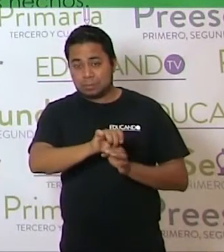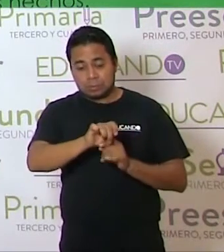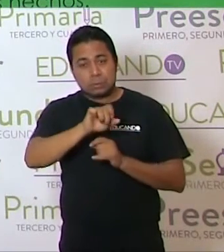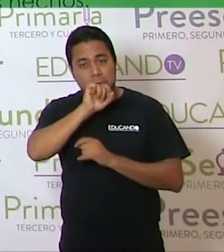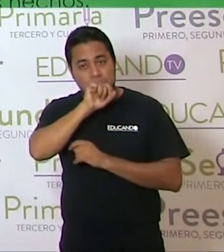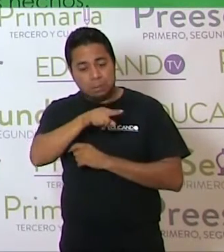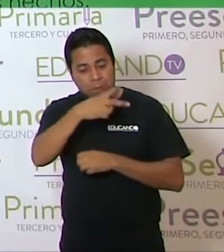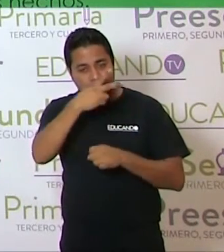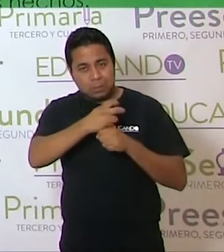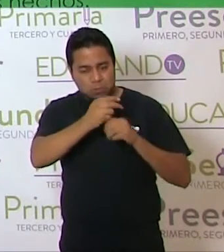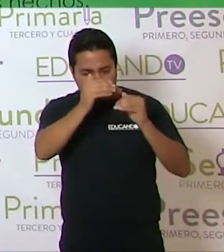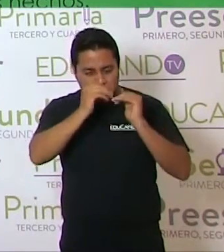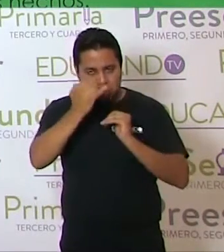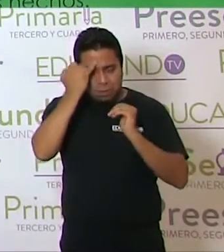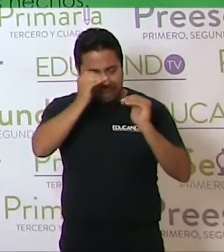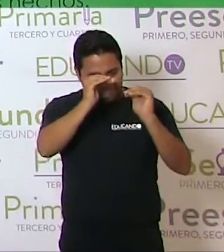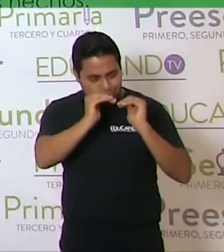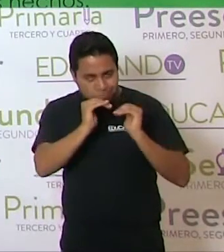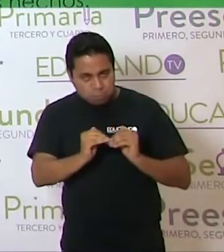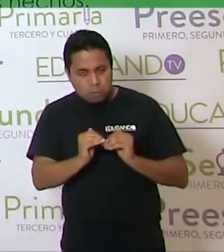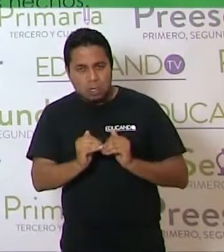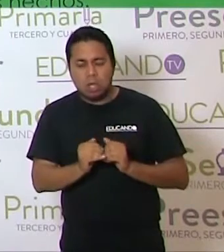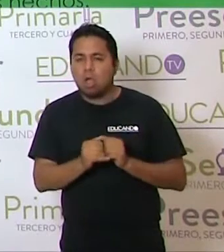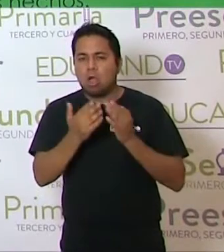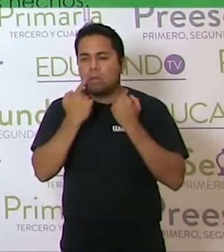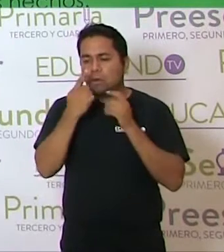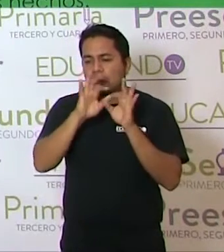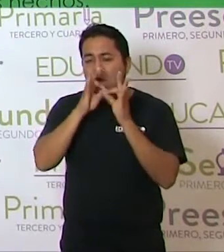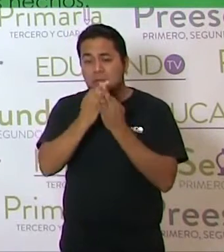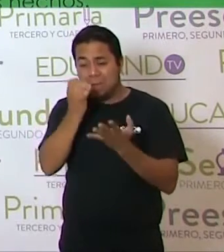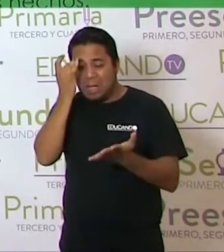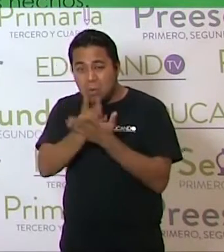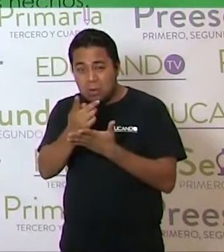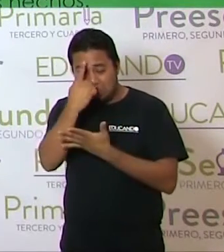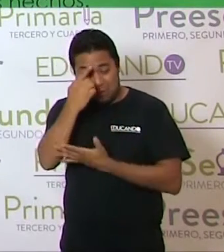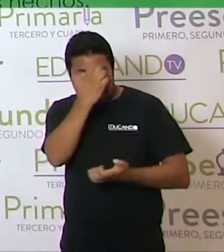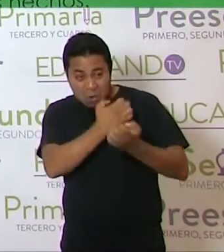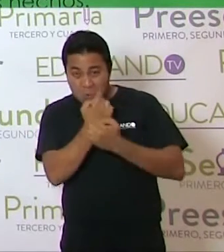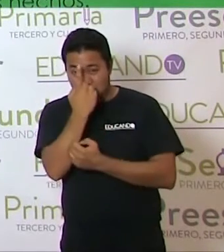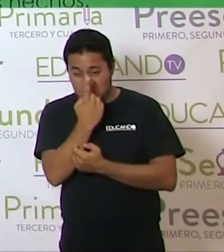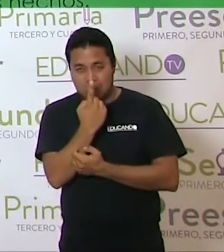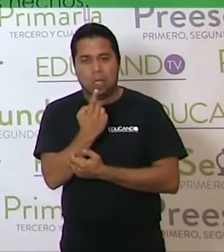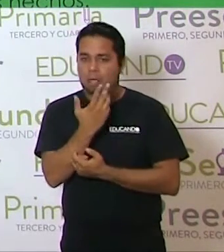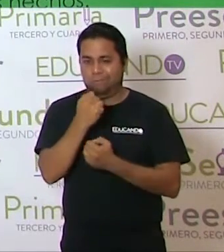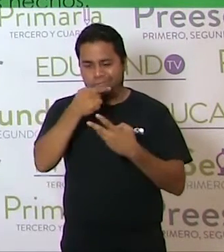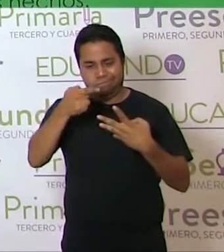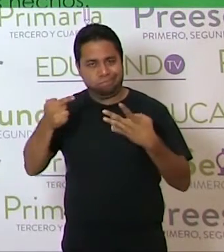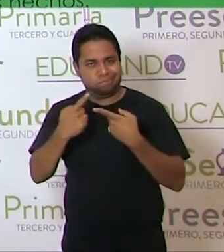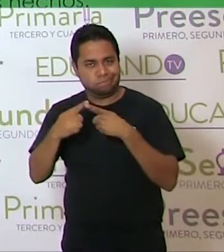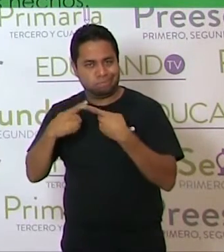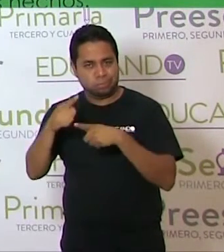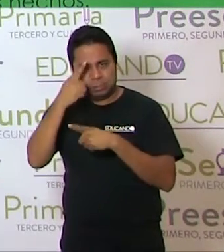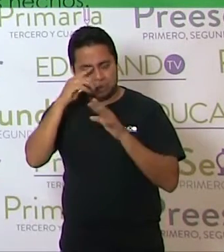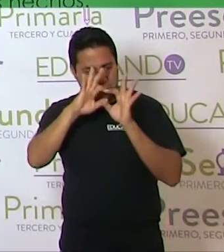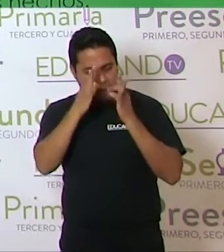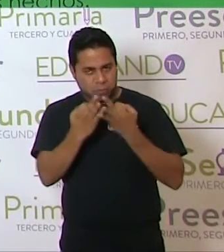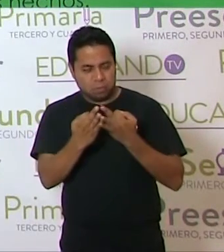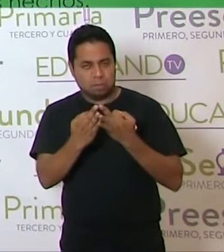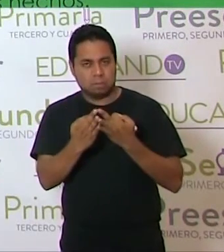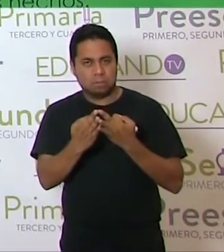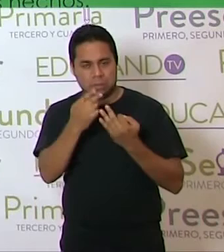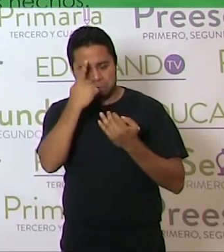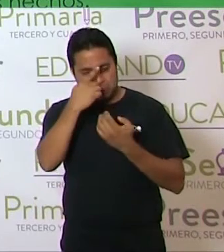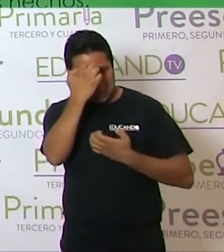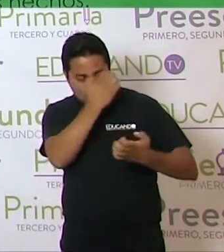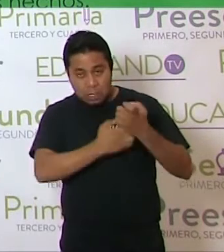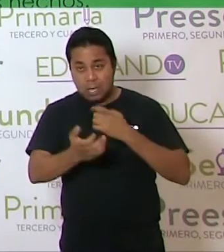secundarias del texto y fin que no hay una sola manera de analizar un texto entonces el texto que vamos a analizar hoy y que nos interesa